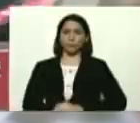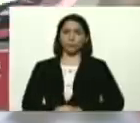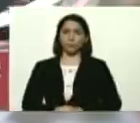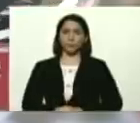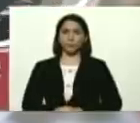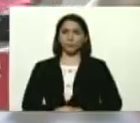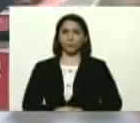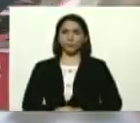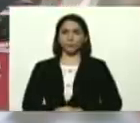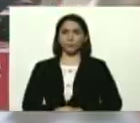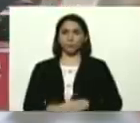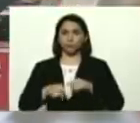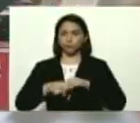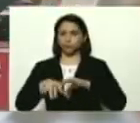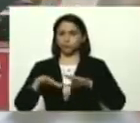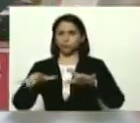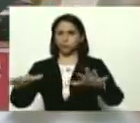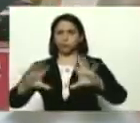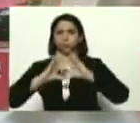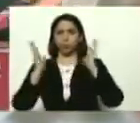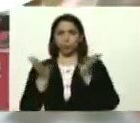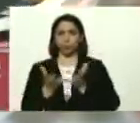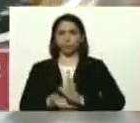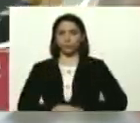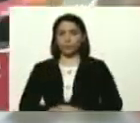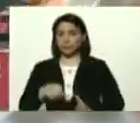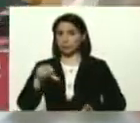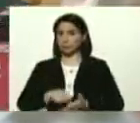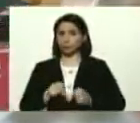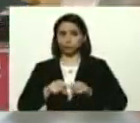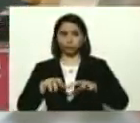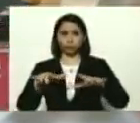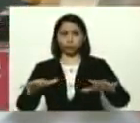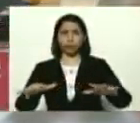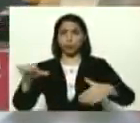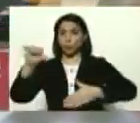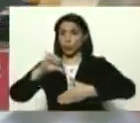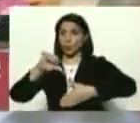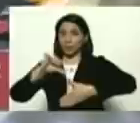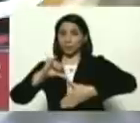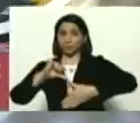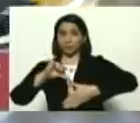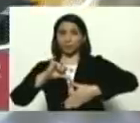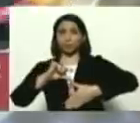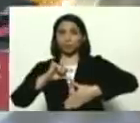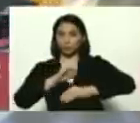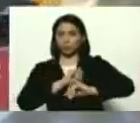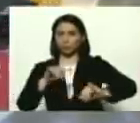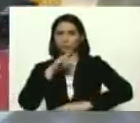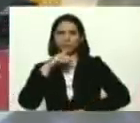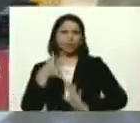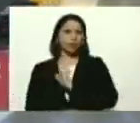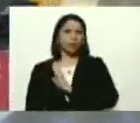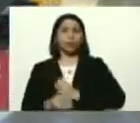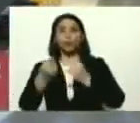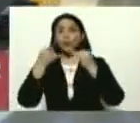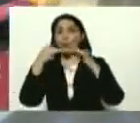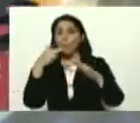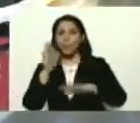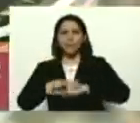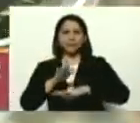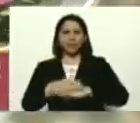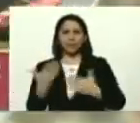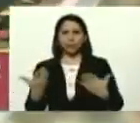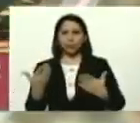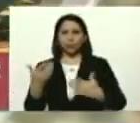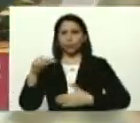de esta pandemia en el mundo. Epicentro mundial, Sudamérica. Ya vamos a hablar de los números, de lo que está ocurriendo